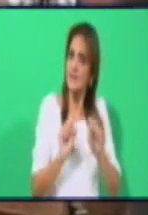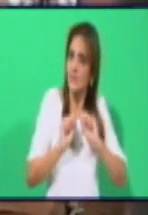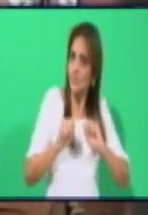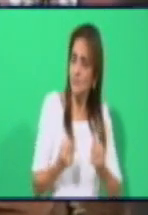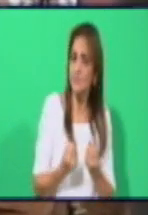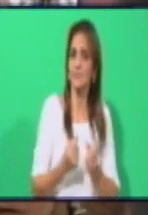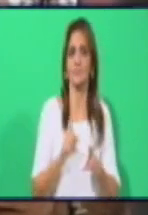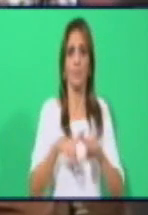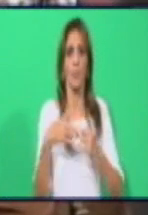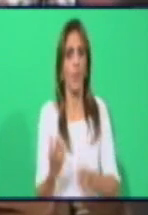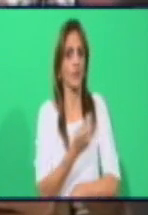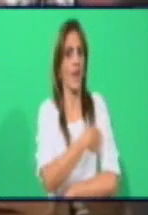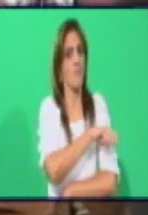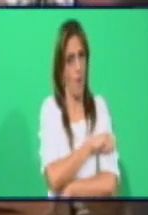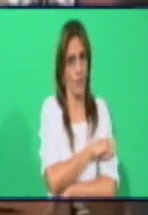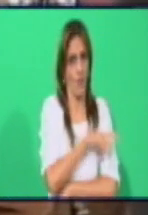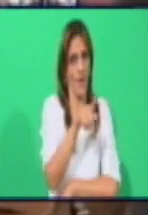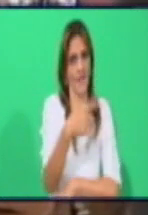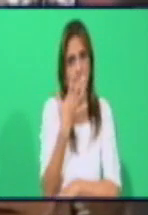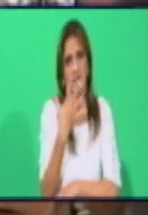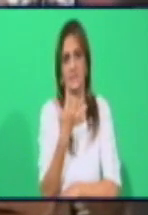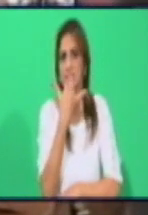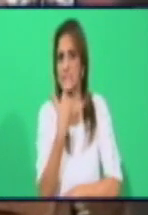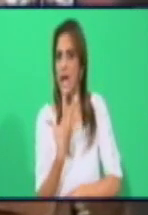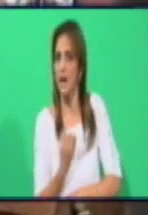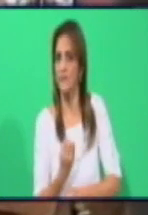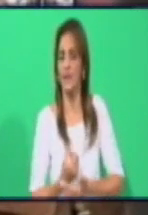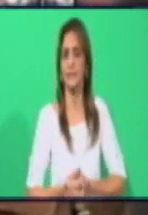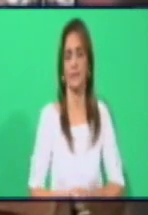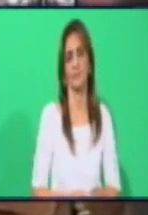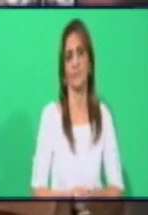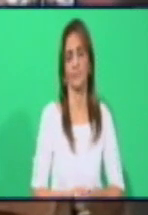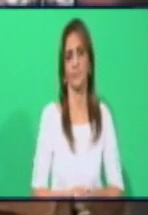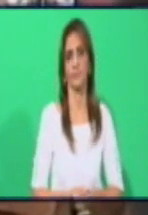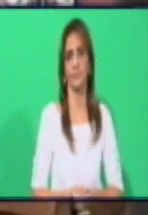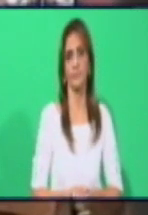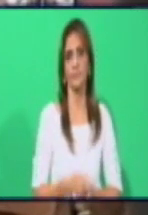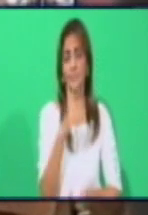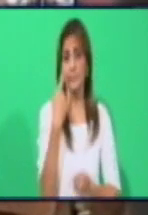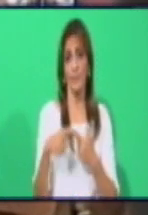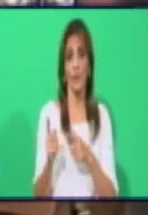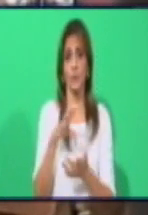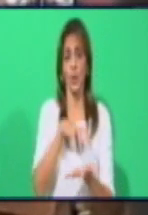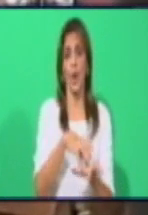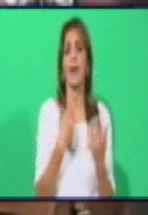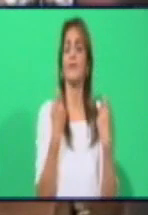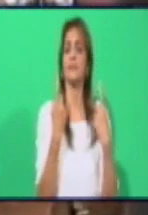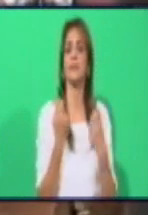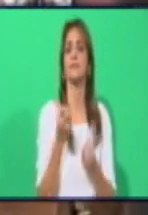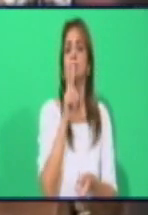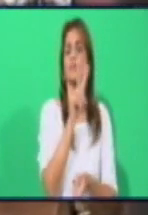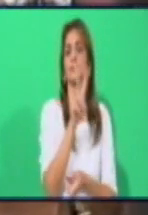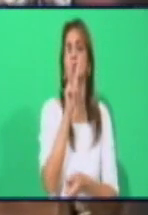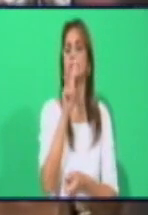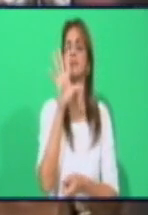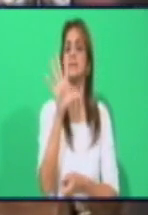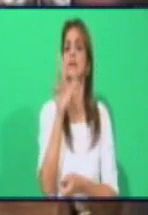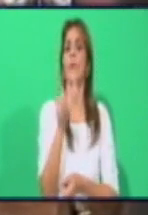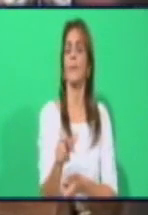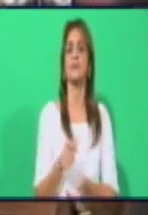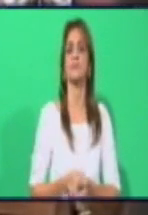la población sigue siendo afectada. En la carnicería Boliche, faltante de 235 pesos con 40 centavos. Y